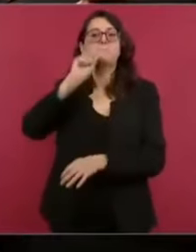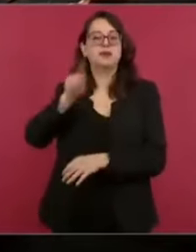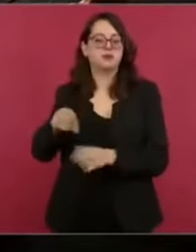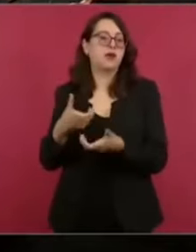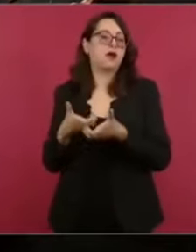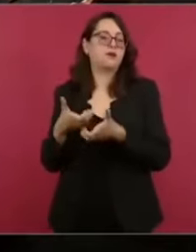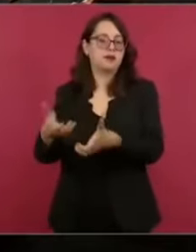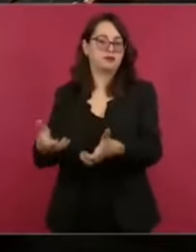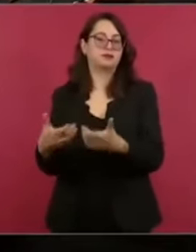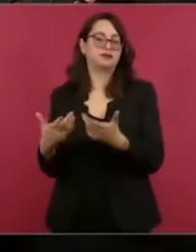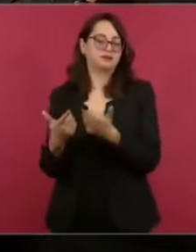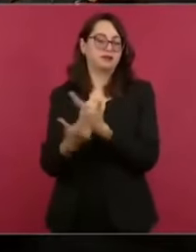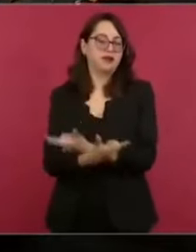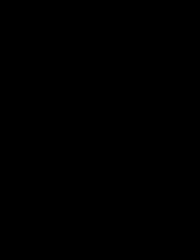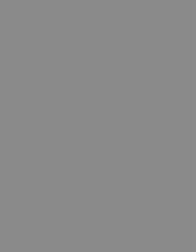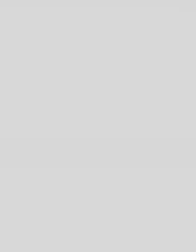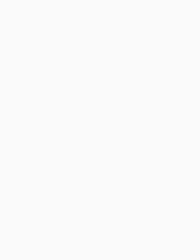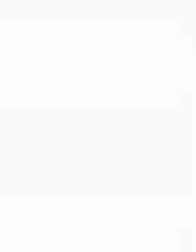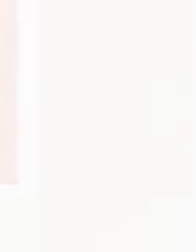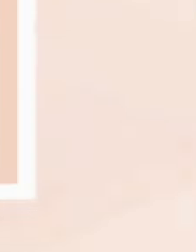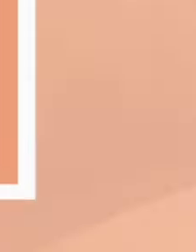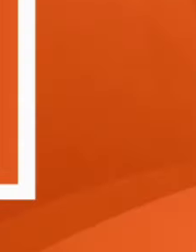y tan tan